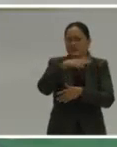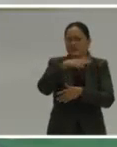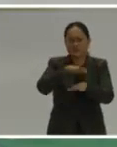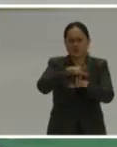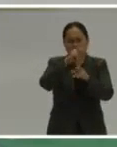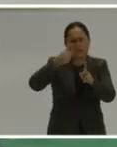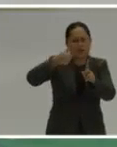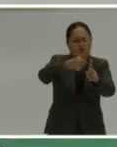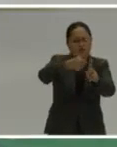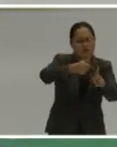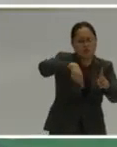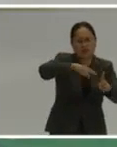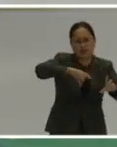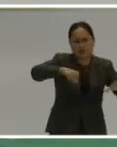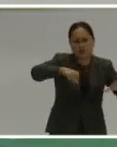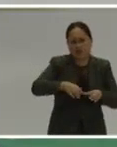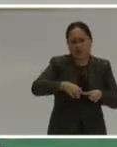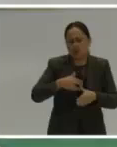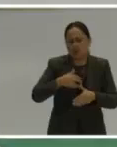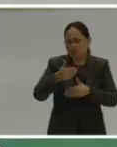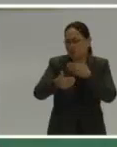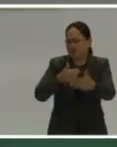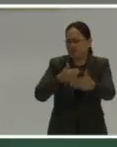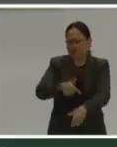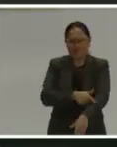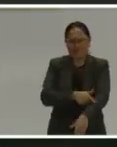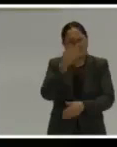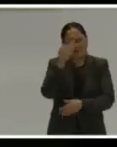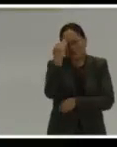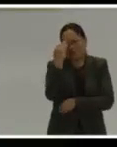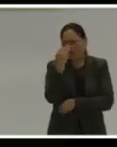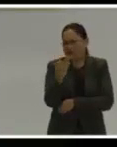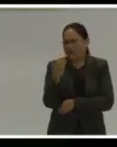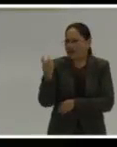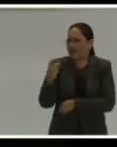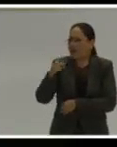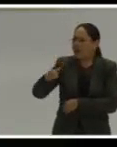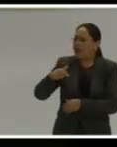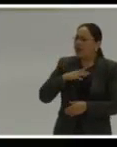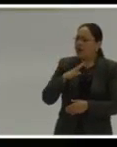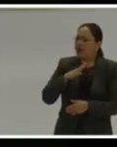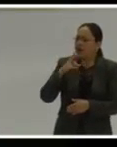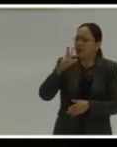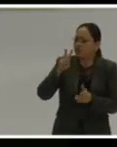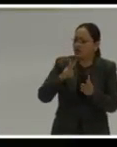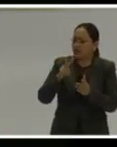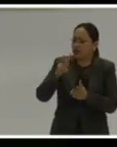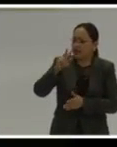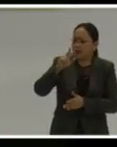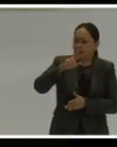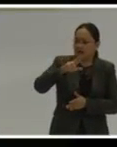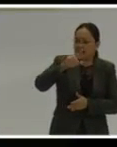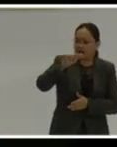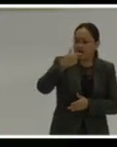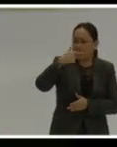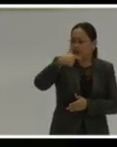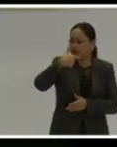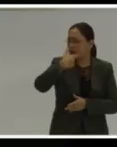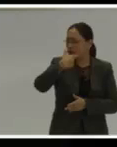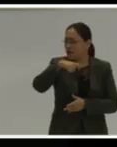autonomías indígenas. Son largos los procesos. Rapaypampa empezó el 2013, por ejemplo. Otros empezaron